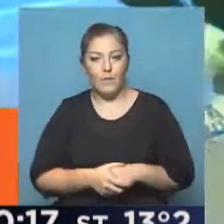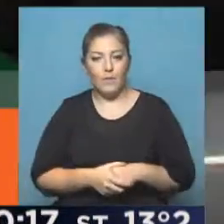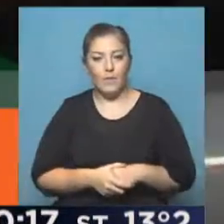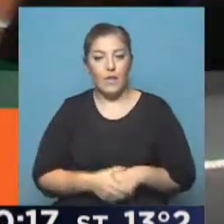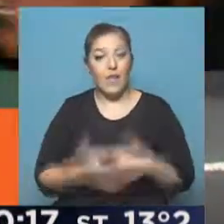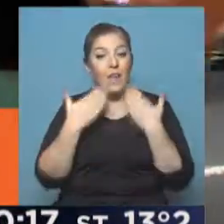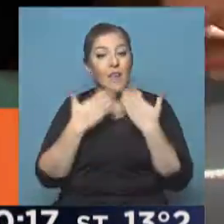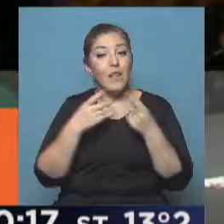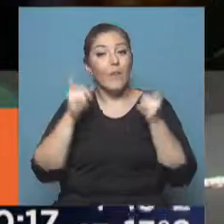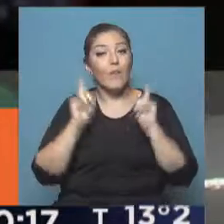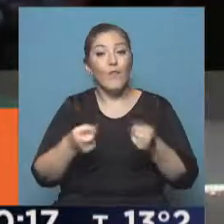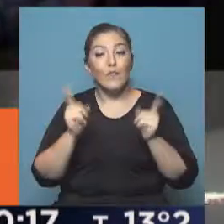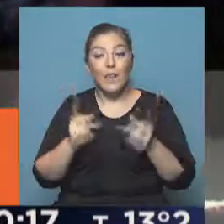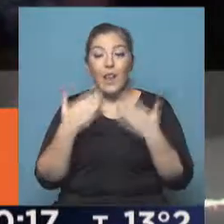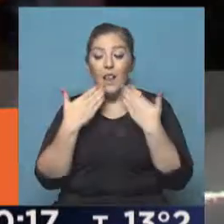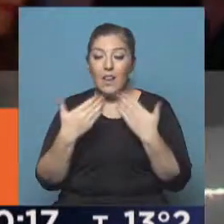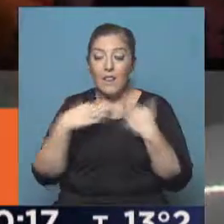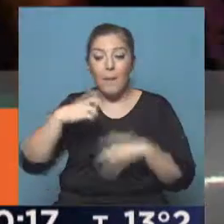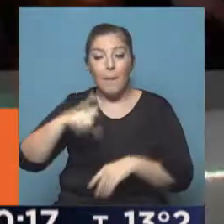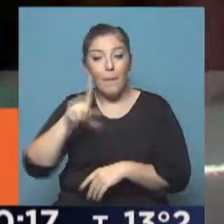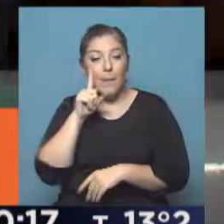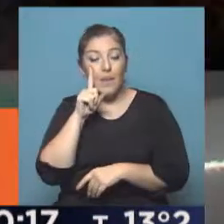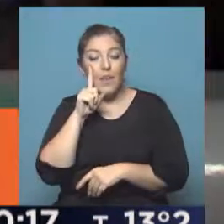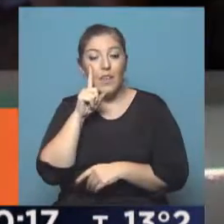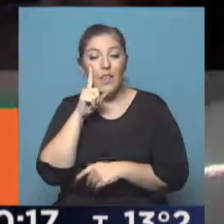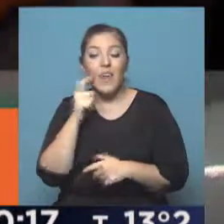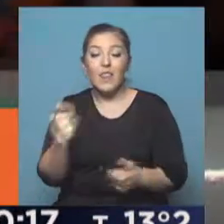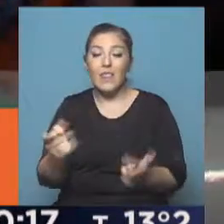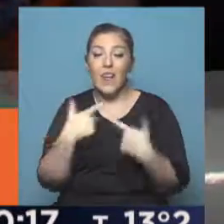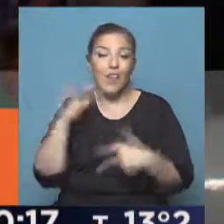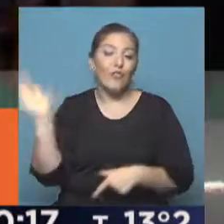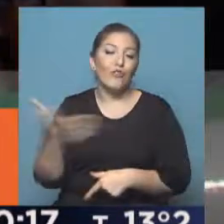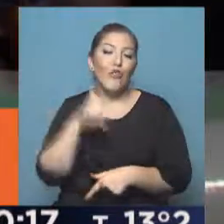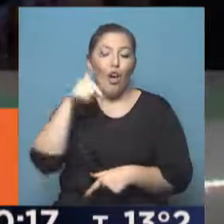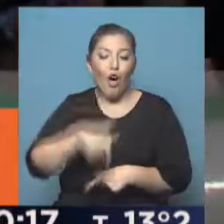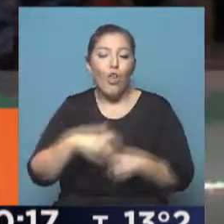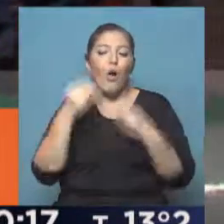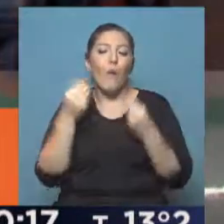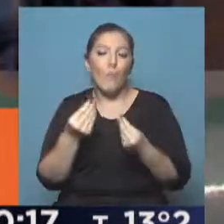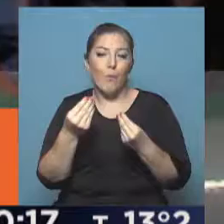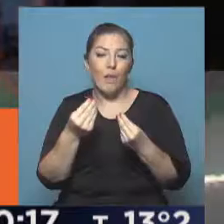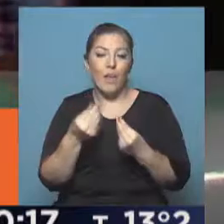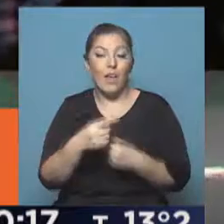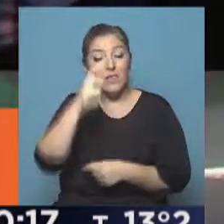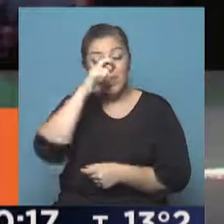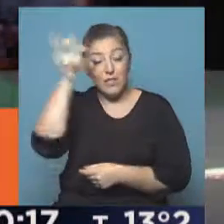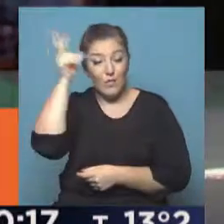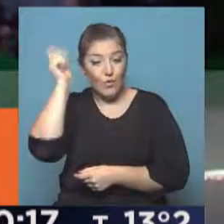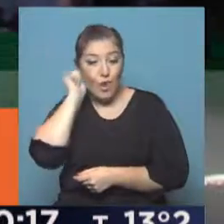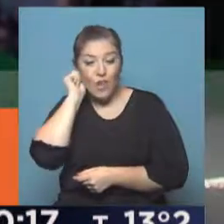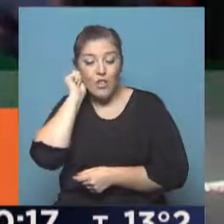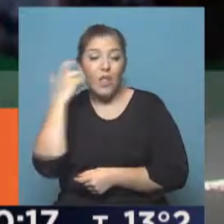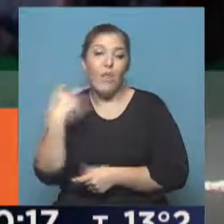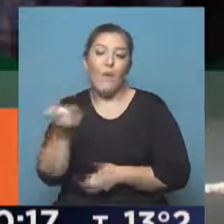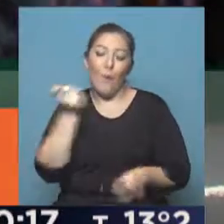a la profesora, gracias a PAMI, que nos brinda todo esto, porque a los 78 años hay